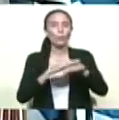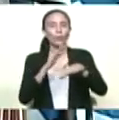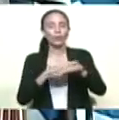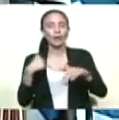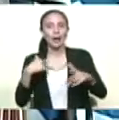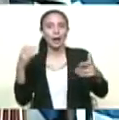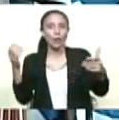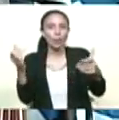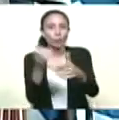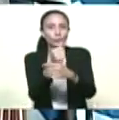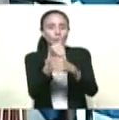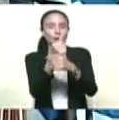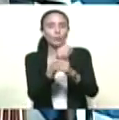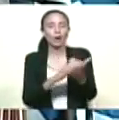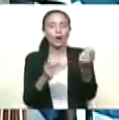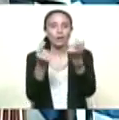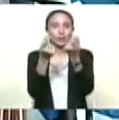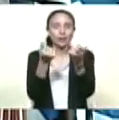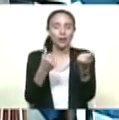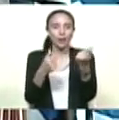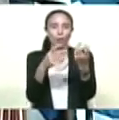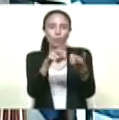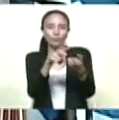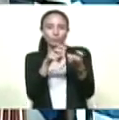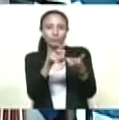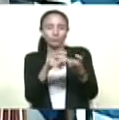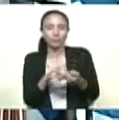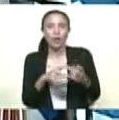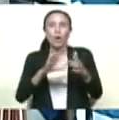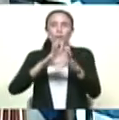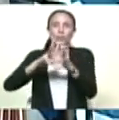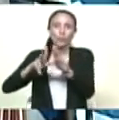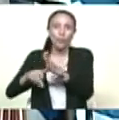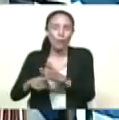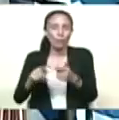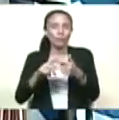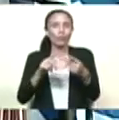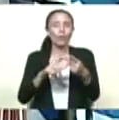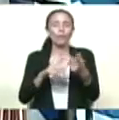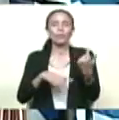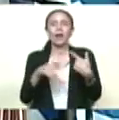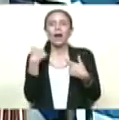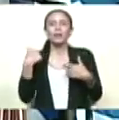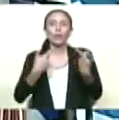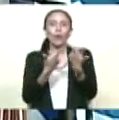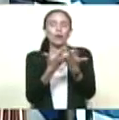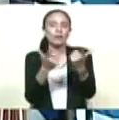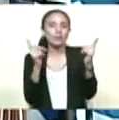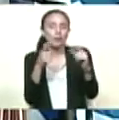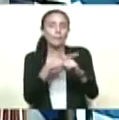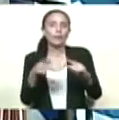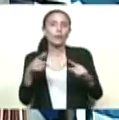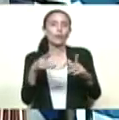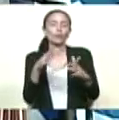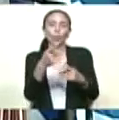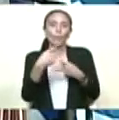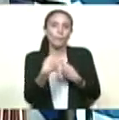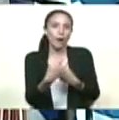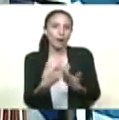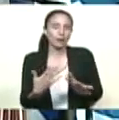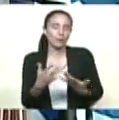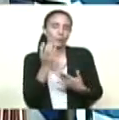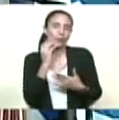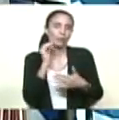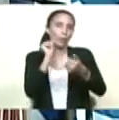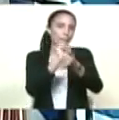controladas dinero tráfico de influencia cobro por una libertad a pesar de que han visto la férrea voluntad nuestra